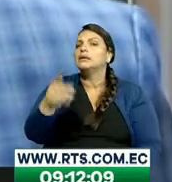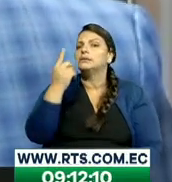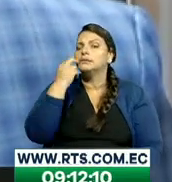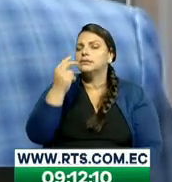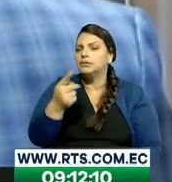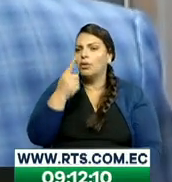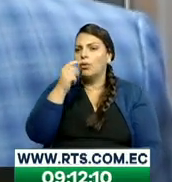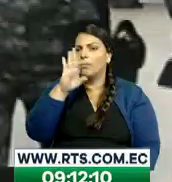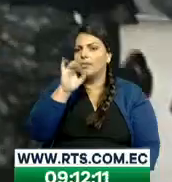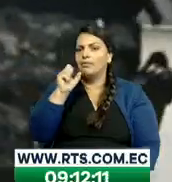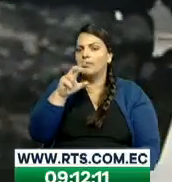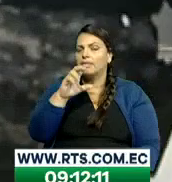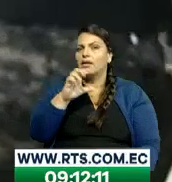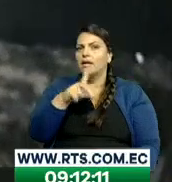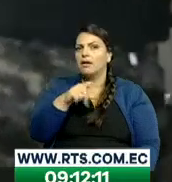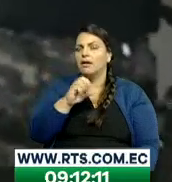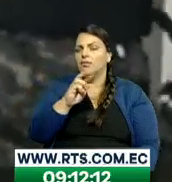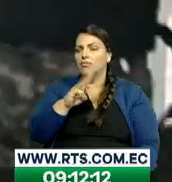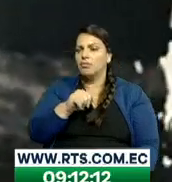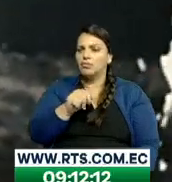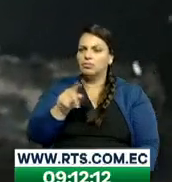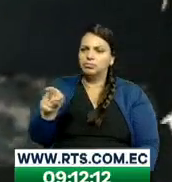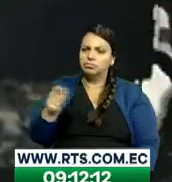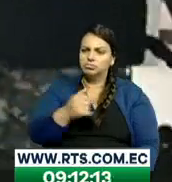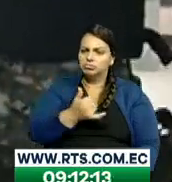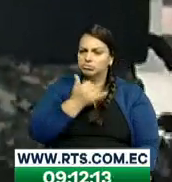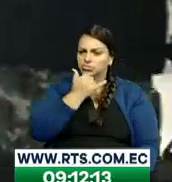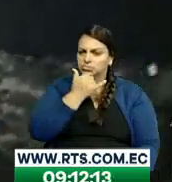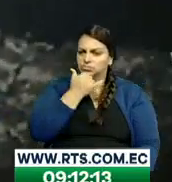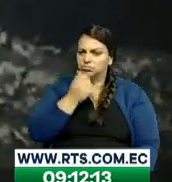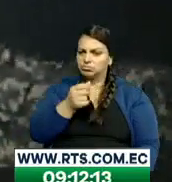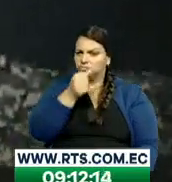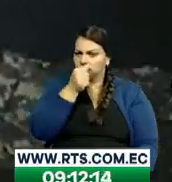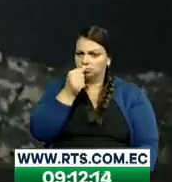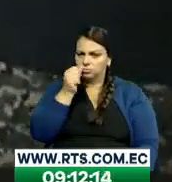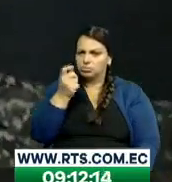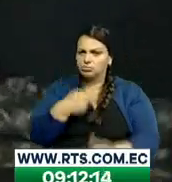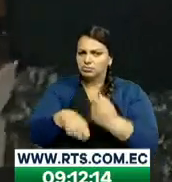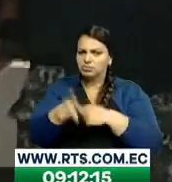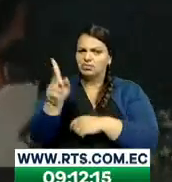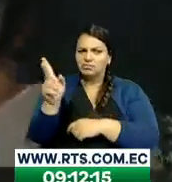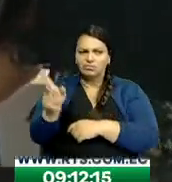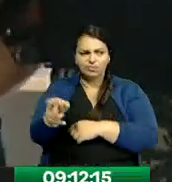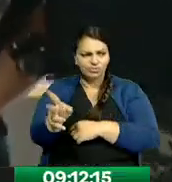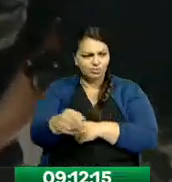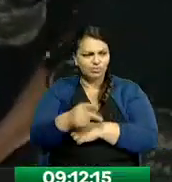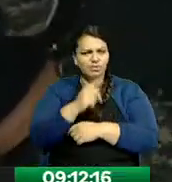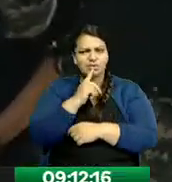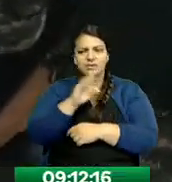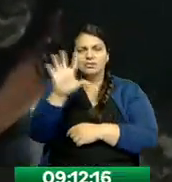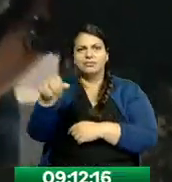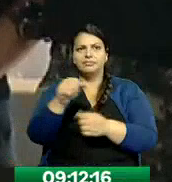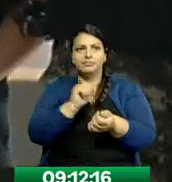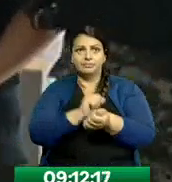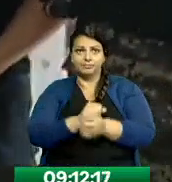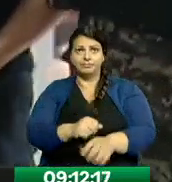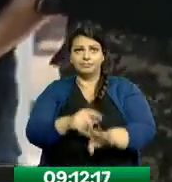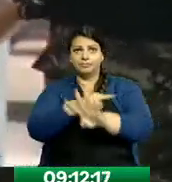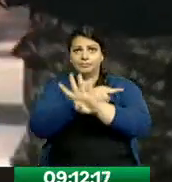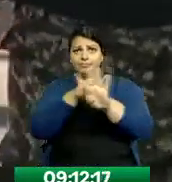Castro hace algunos años. Esta organización, según informe de la policía, enviaba la droga a países como